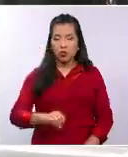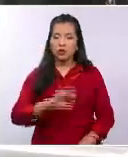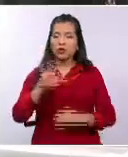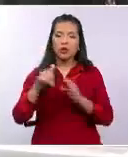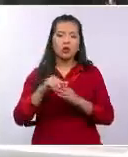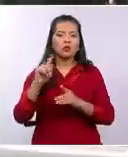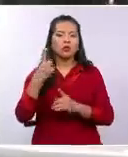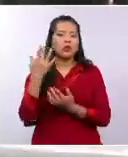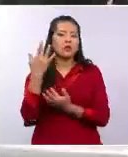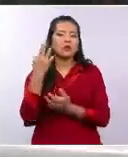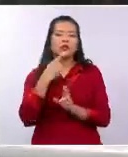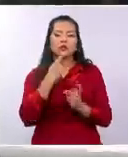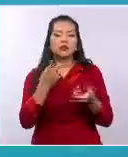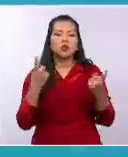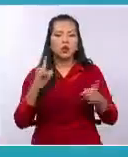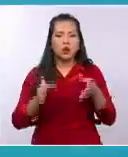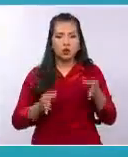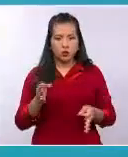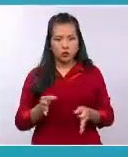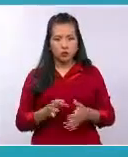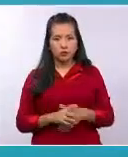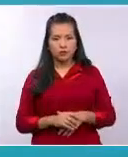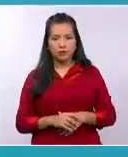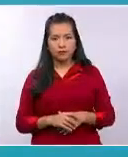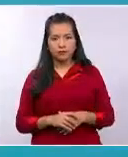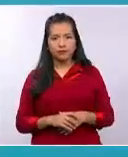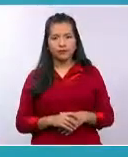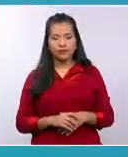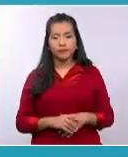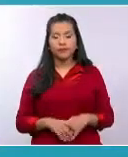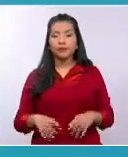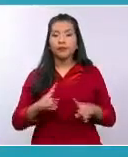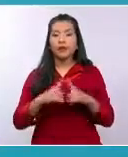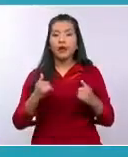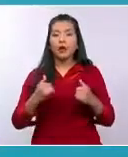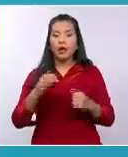preventivos. Le contamos de que en Cochabamba se instaló una mesa.